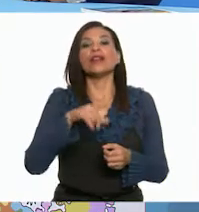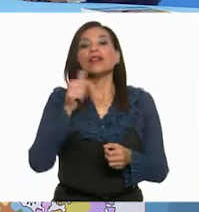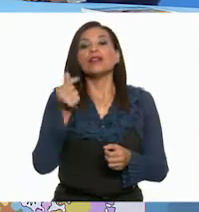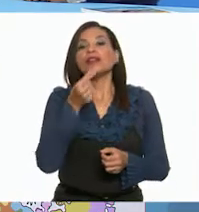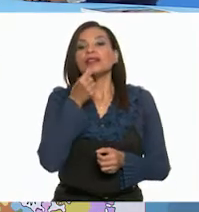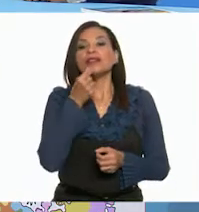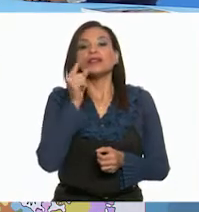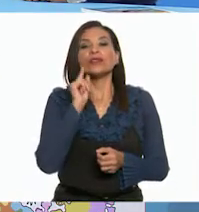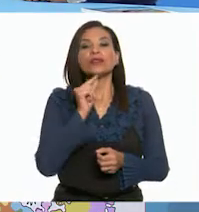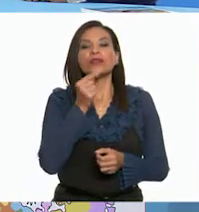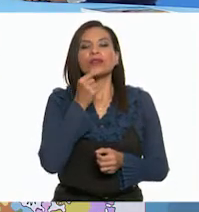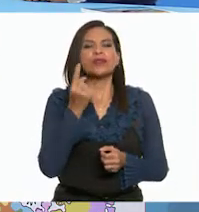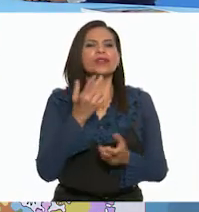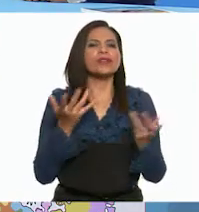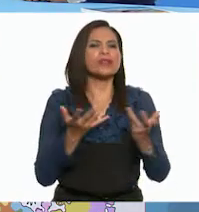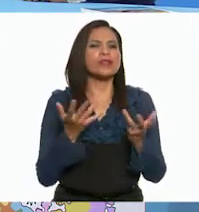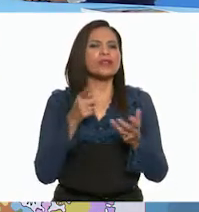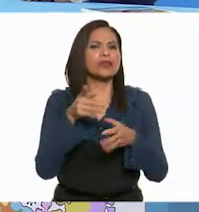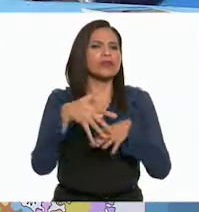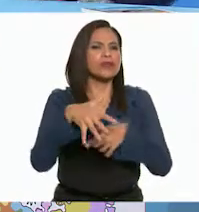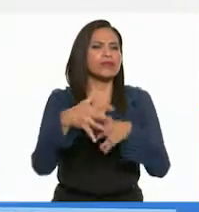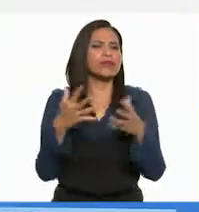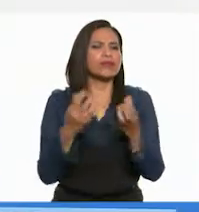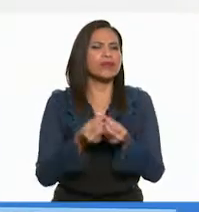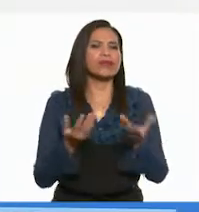y los niños qué hacían en tus tropas?